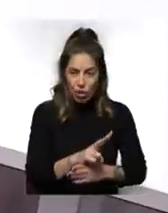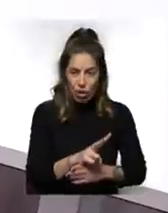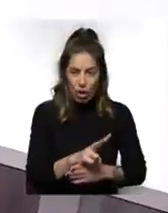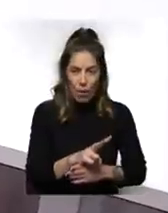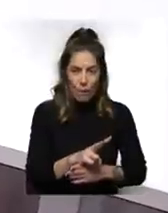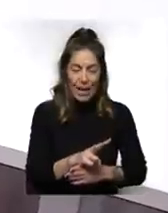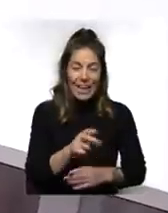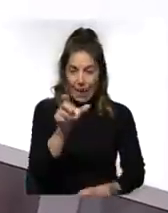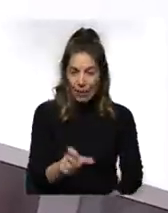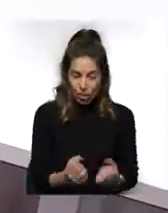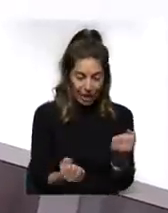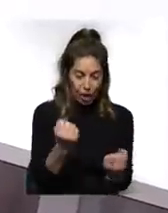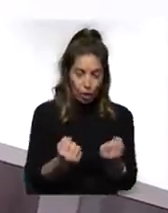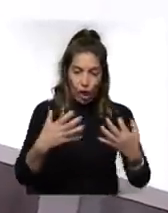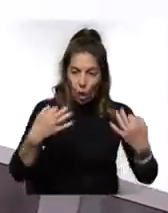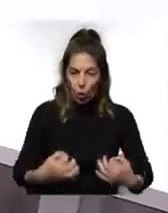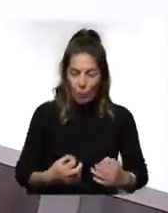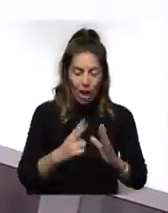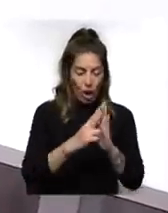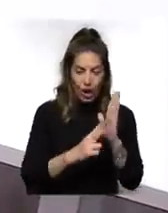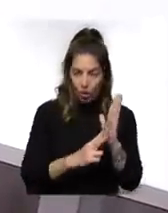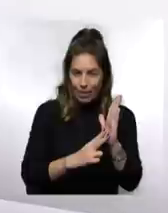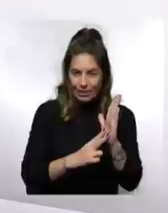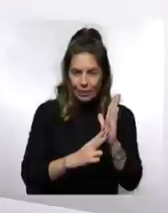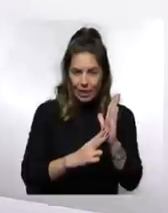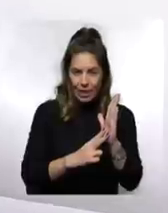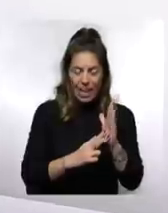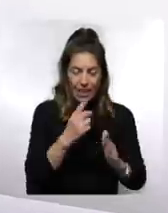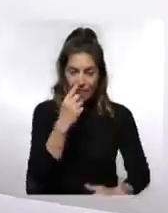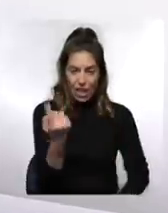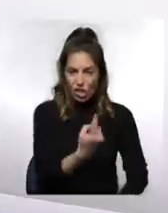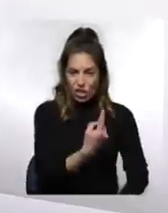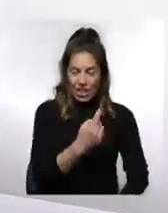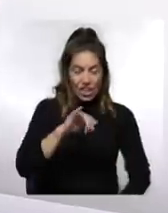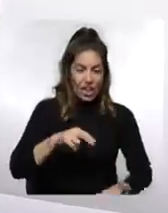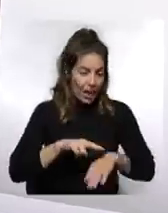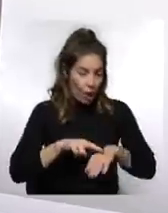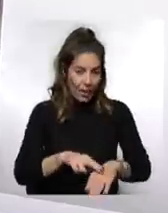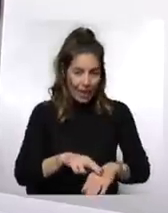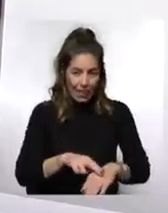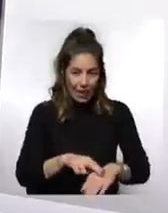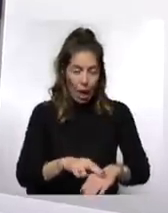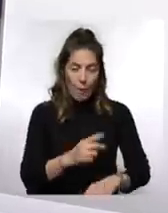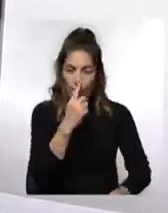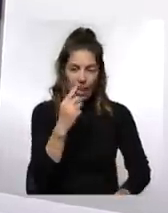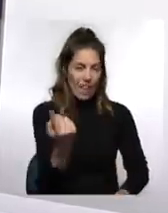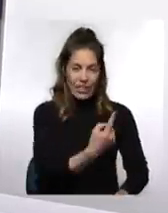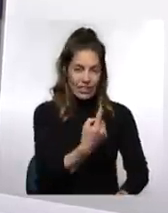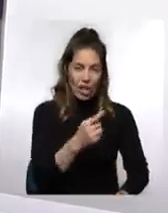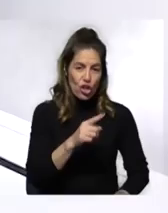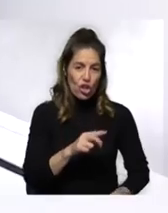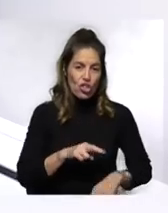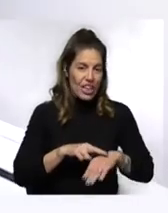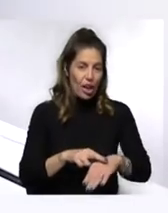para que el conductor cumpla con la normativa y la velocidad ya sugerida porque la velocidad no se sugirió